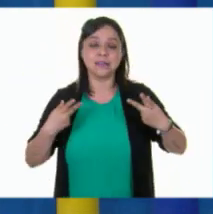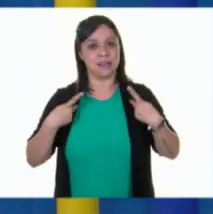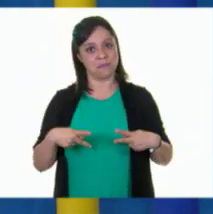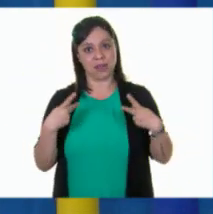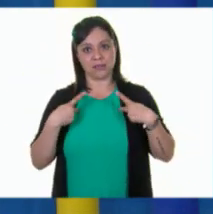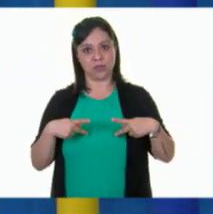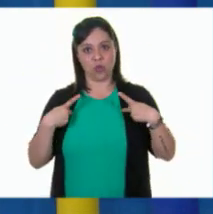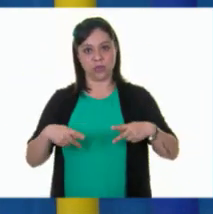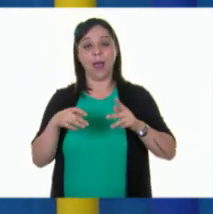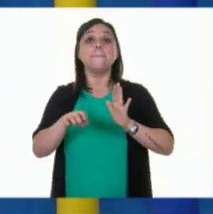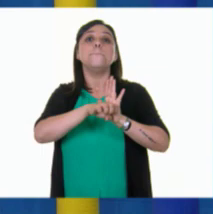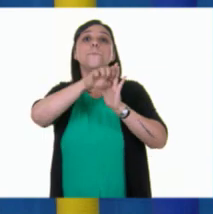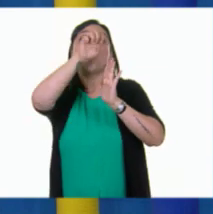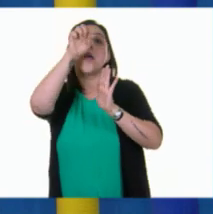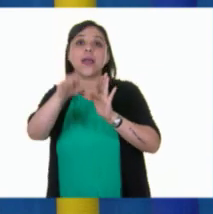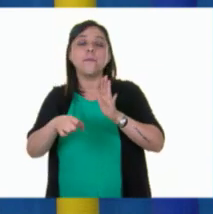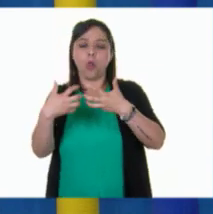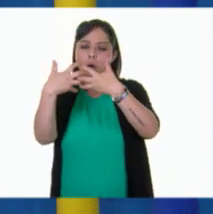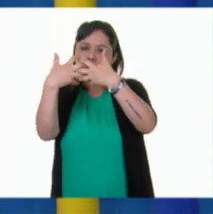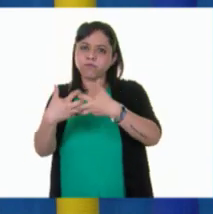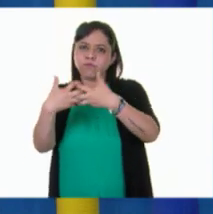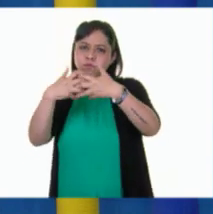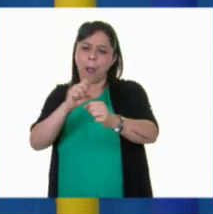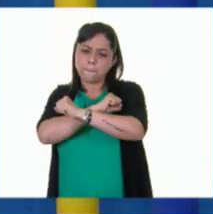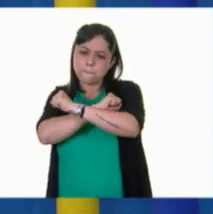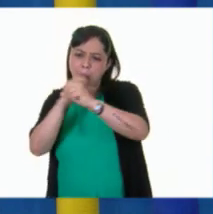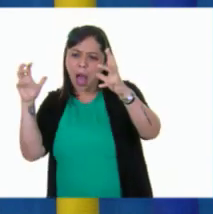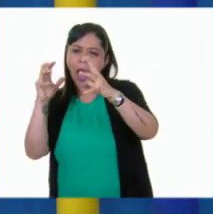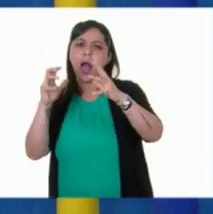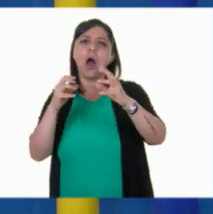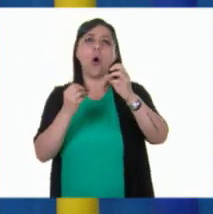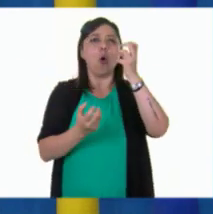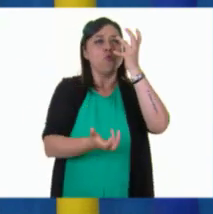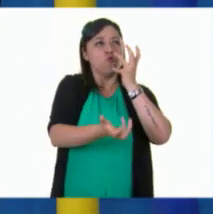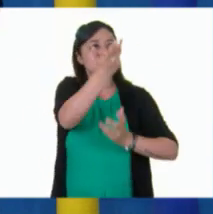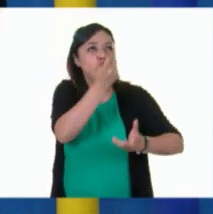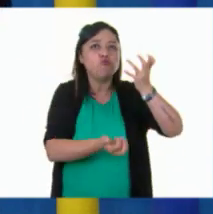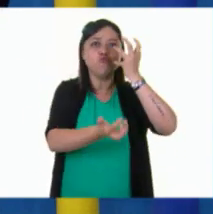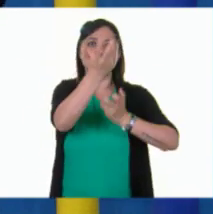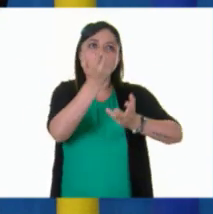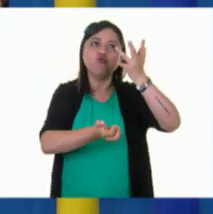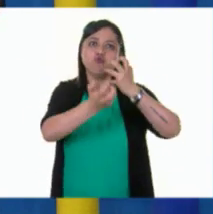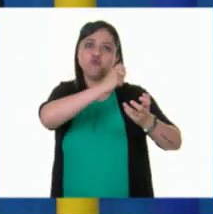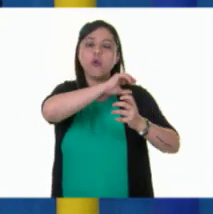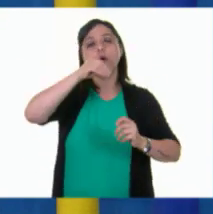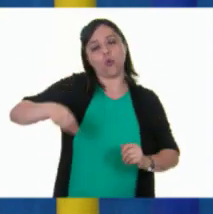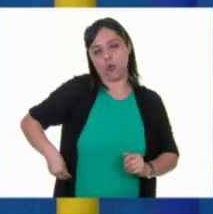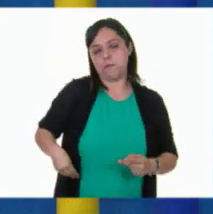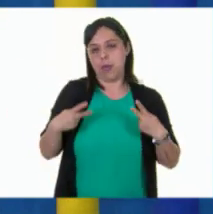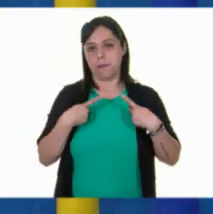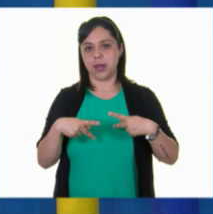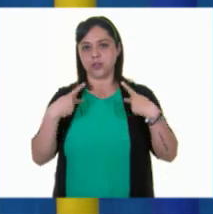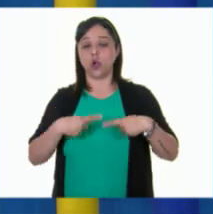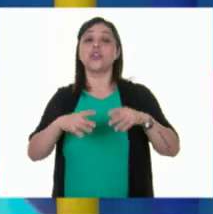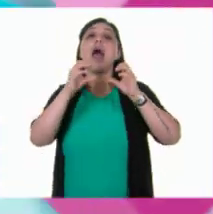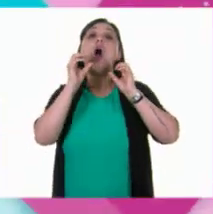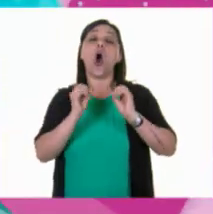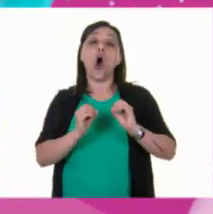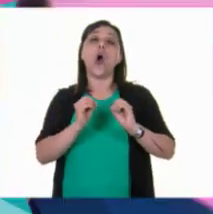en las explosiones de fábricas, los incendios provocados por las personas o los derrames de petróleo, entre